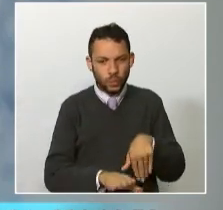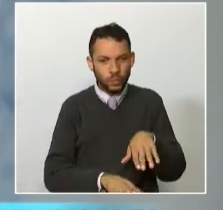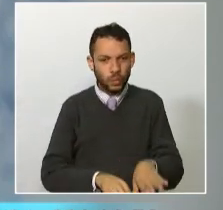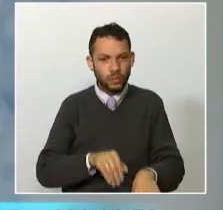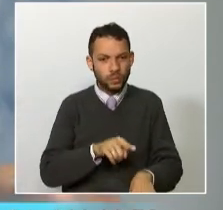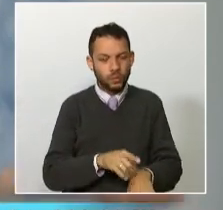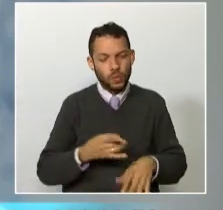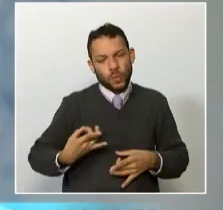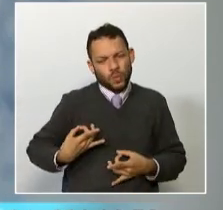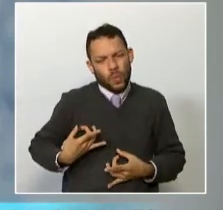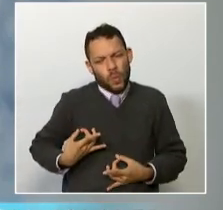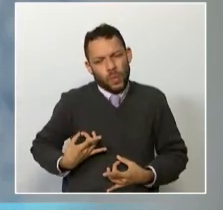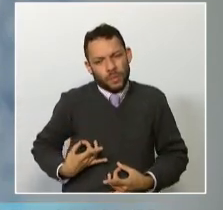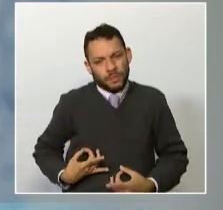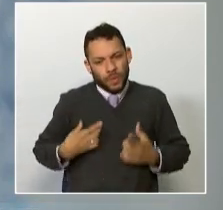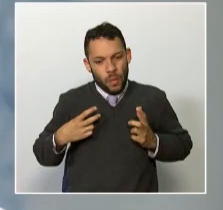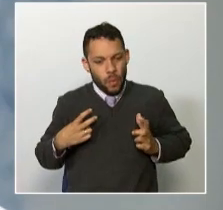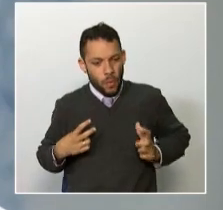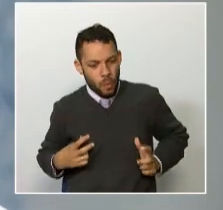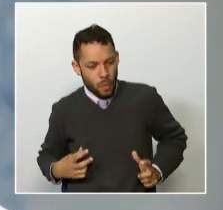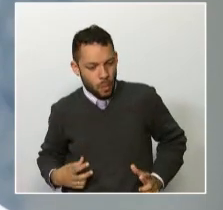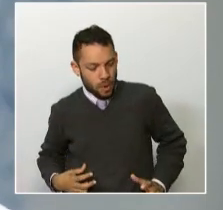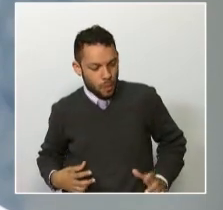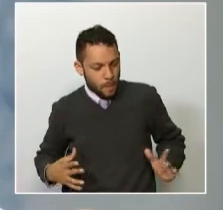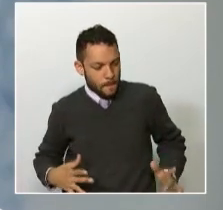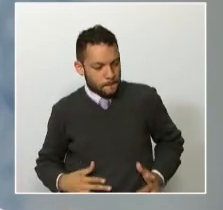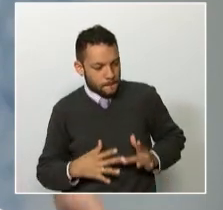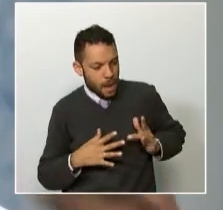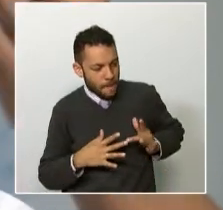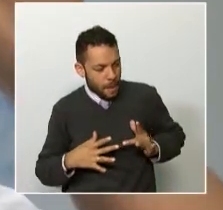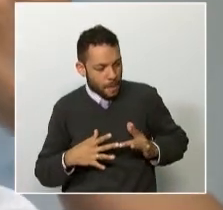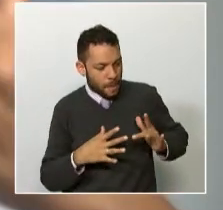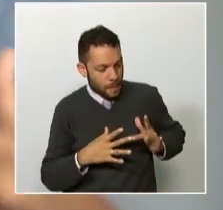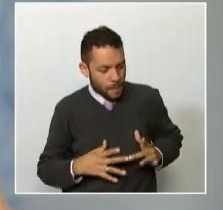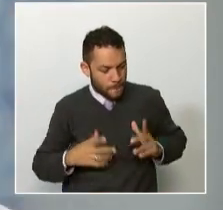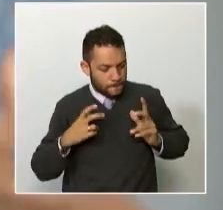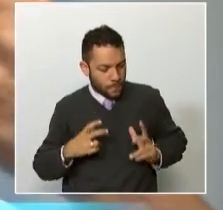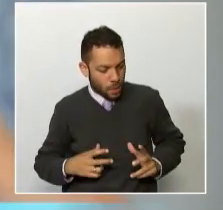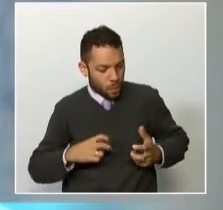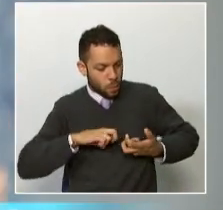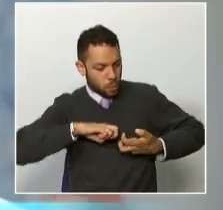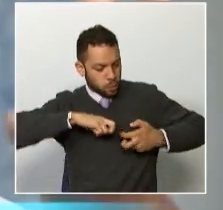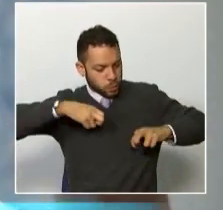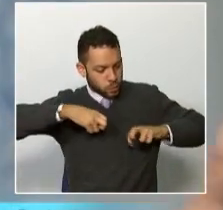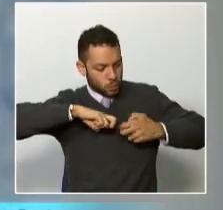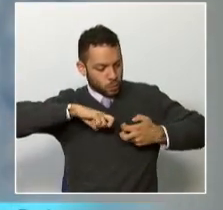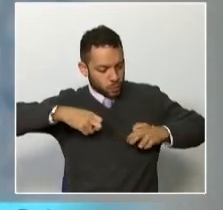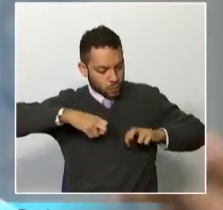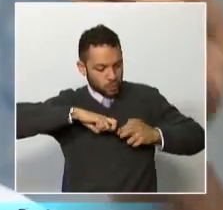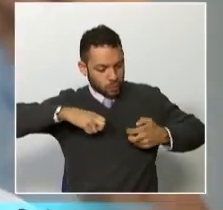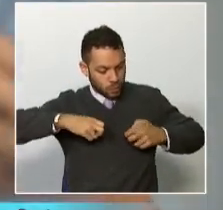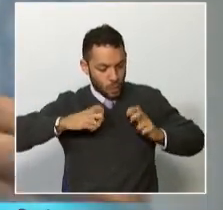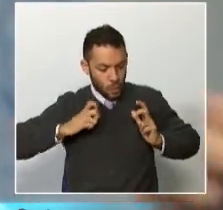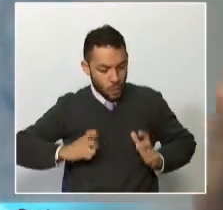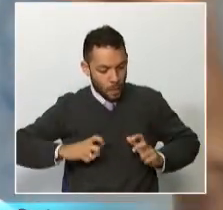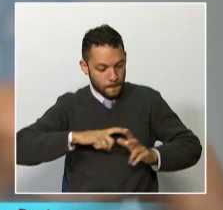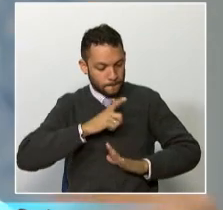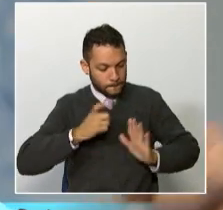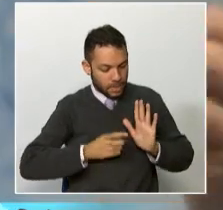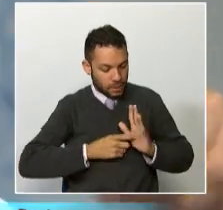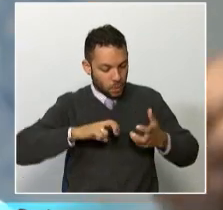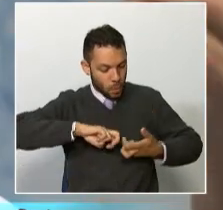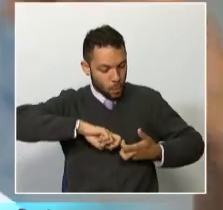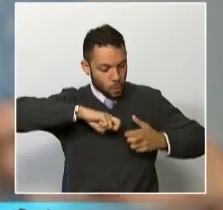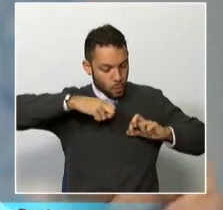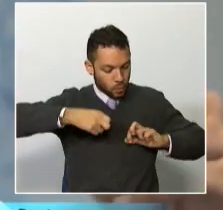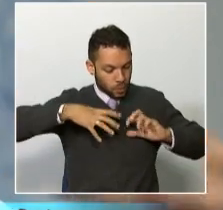cuerpo estamos conformados por unas cadenas musculares. Como ustedes saben, todos nosotros, todo nuestro ser somos músculo, porque estamos diseñados para